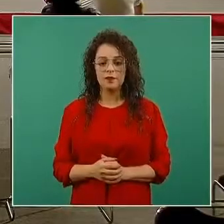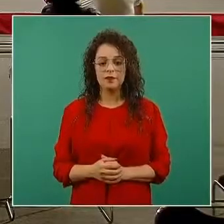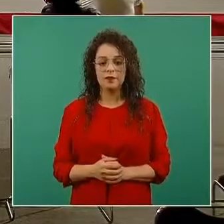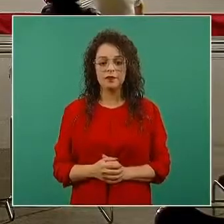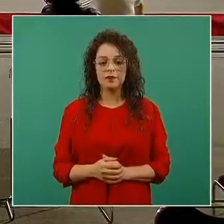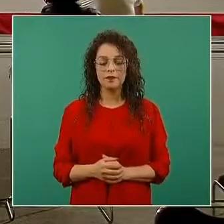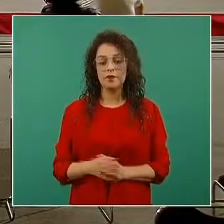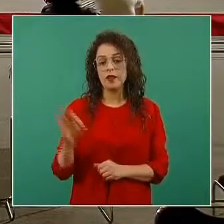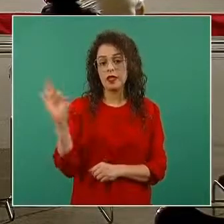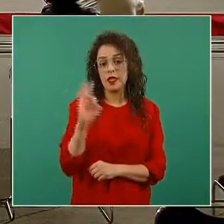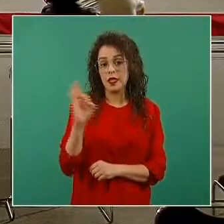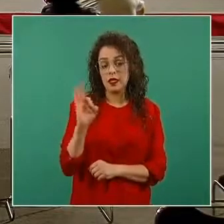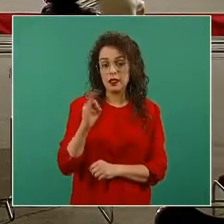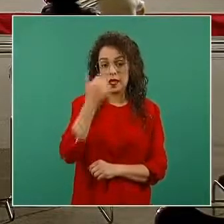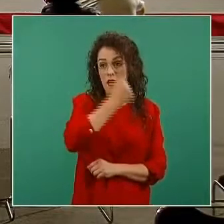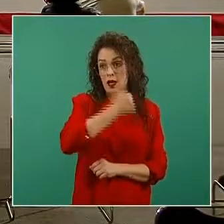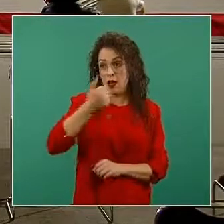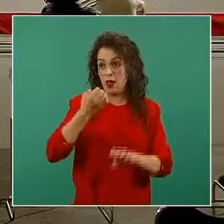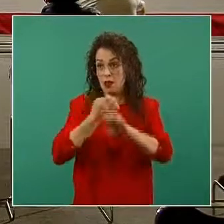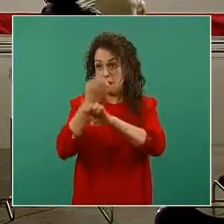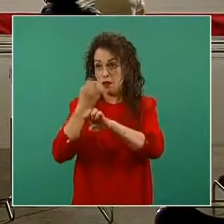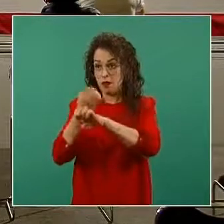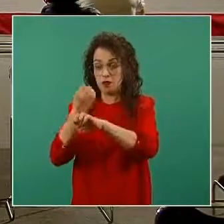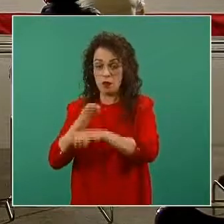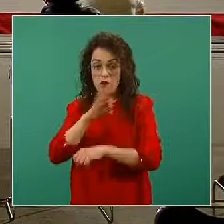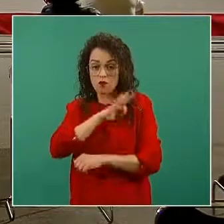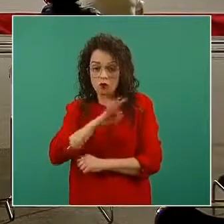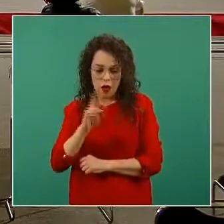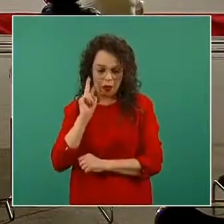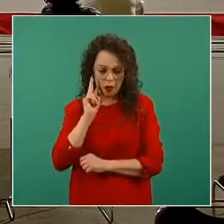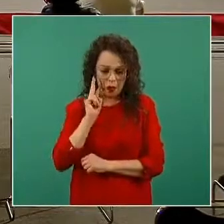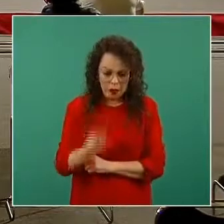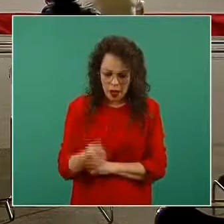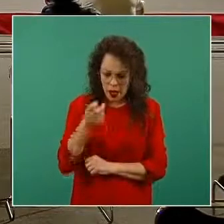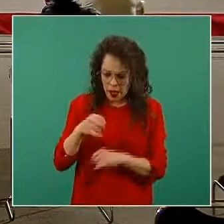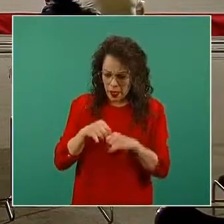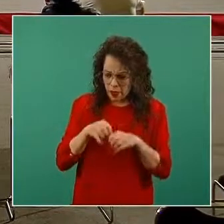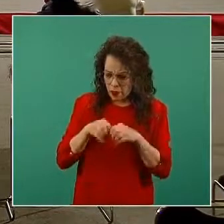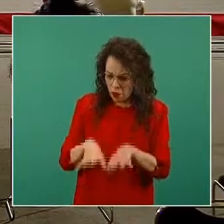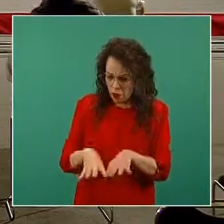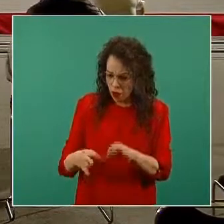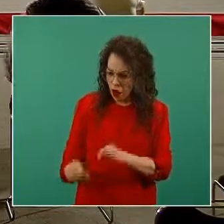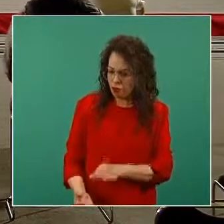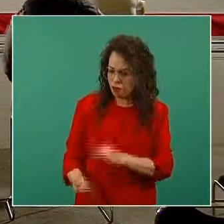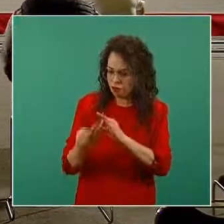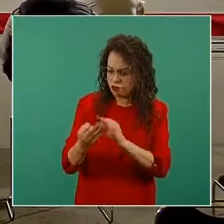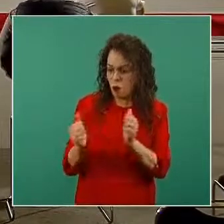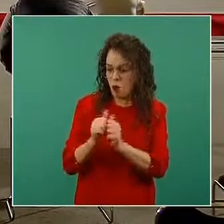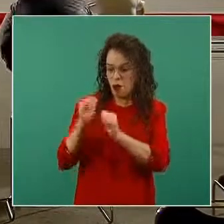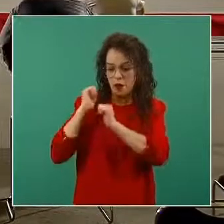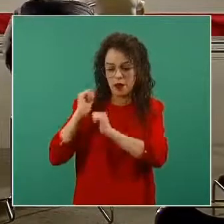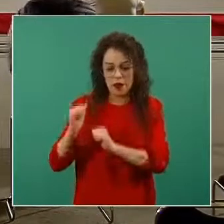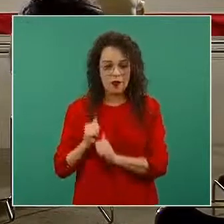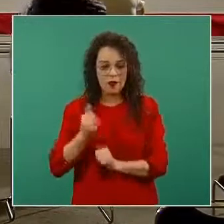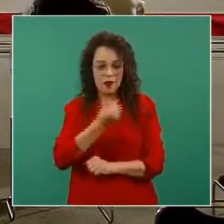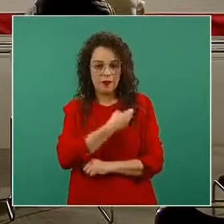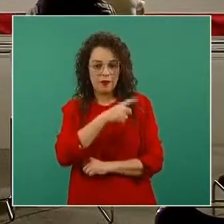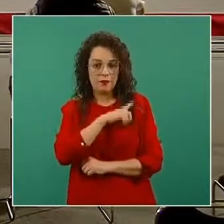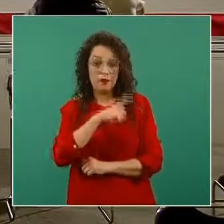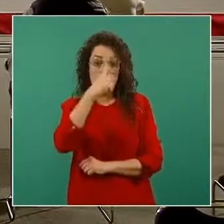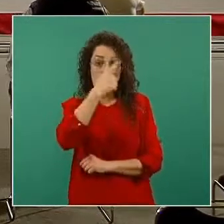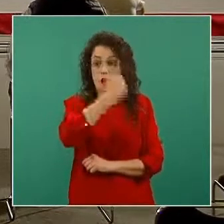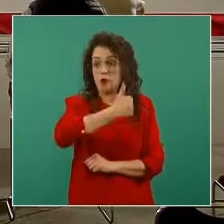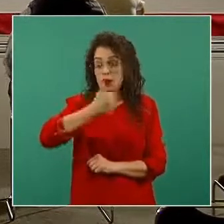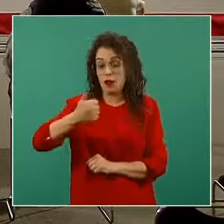hay la oportunidad de consultar esta información de manera directa, decíamos, con las autoridades sanitarias en cada una de las 32